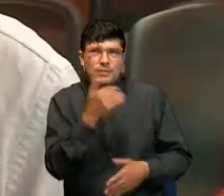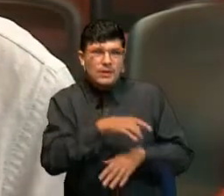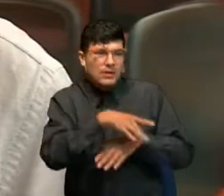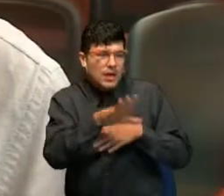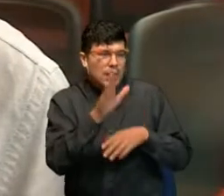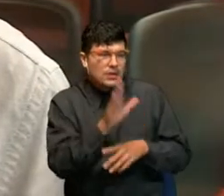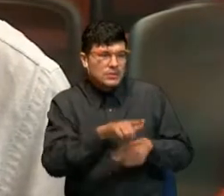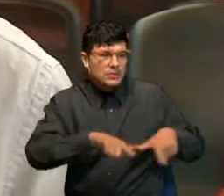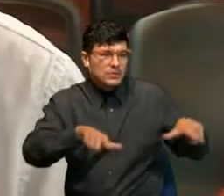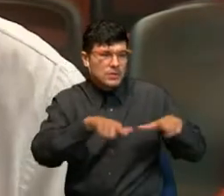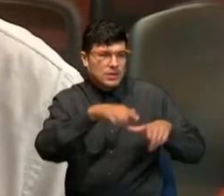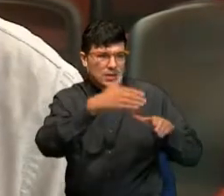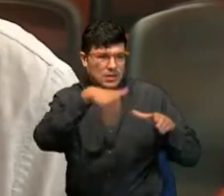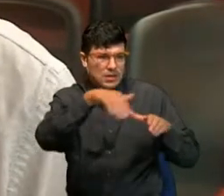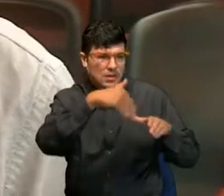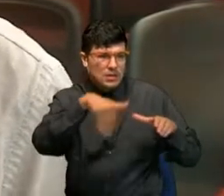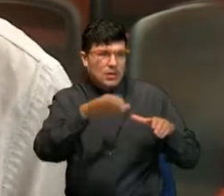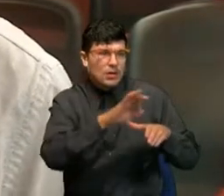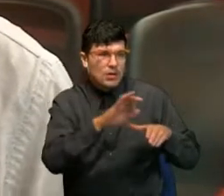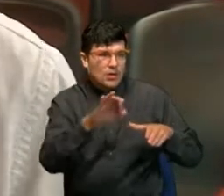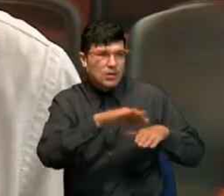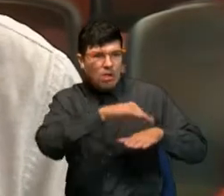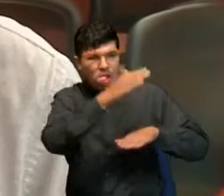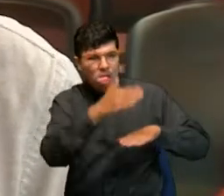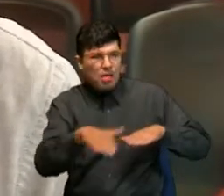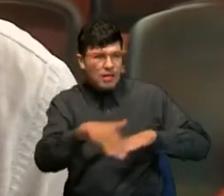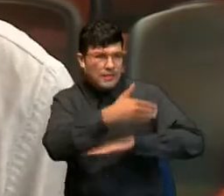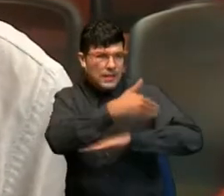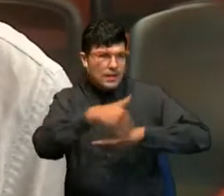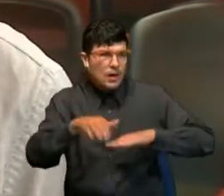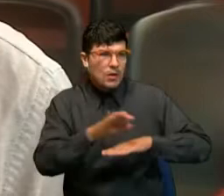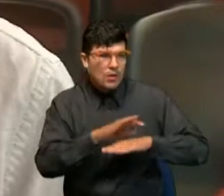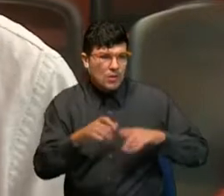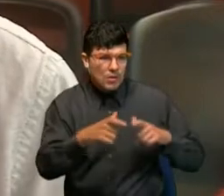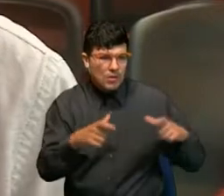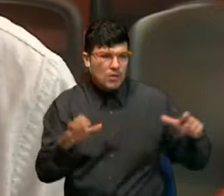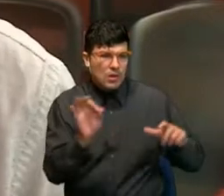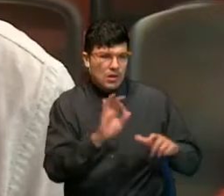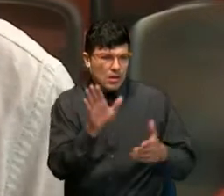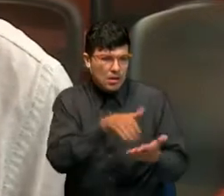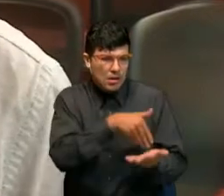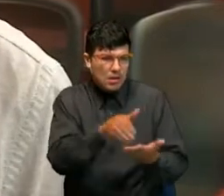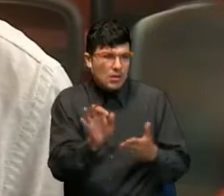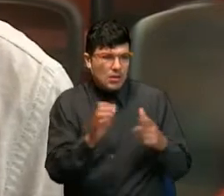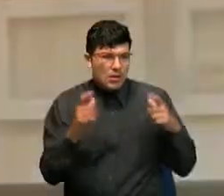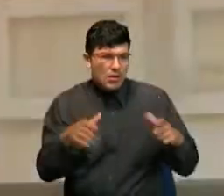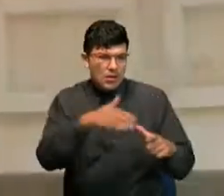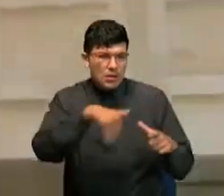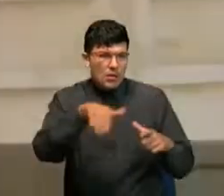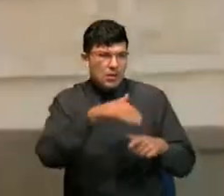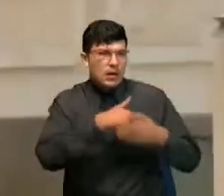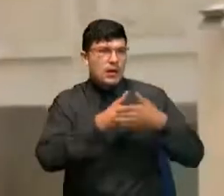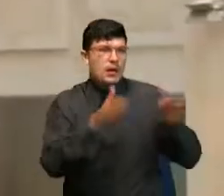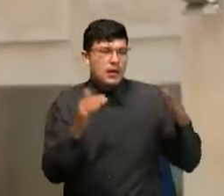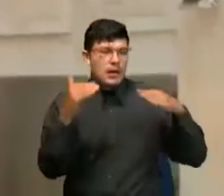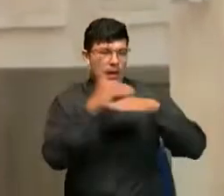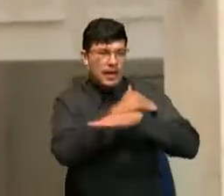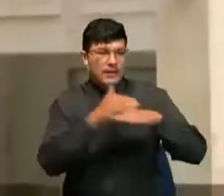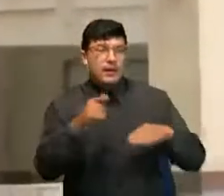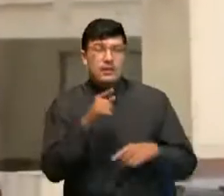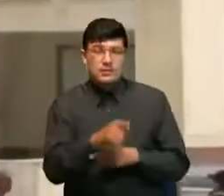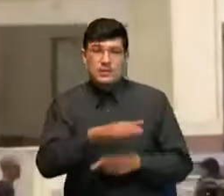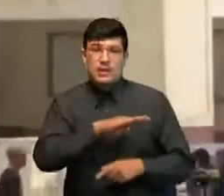pompeyano por la mitad o un policía costado por la mitad o un sardinel sin pintar o un hueco abierto en plena vía la alcaldía explicó